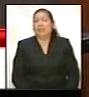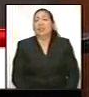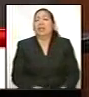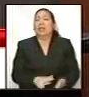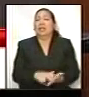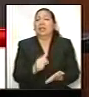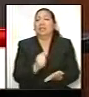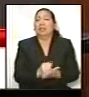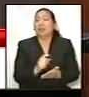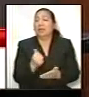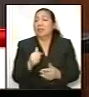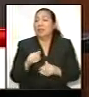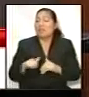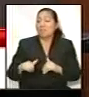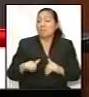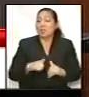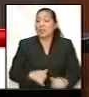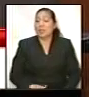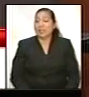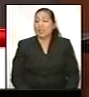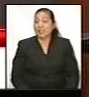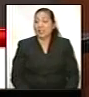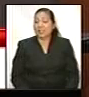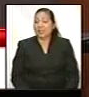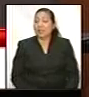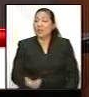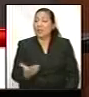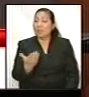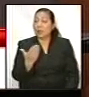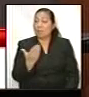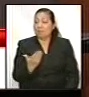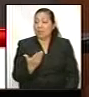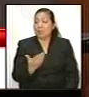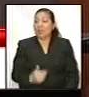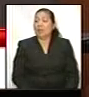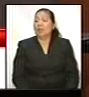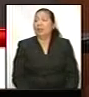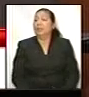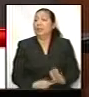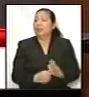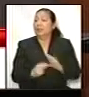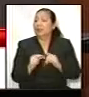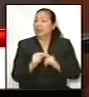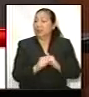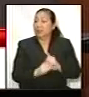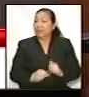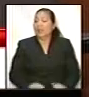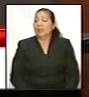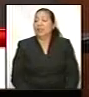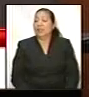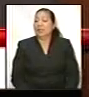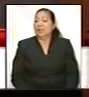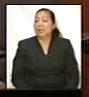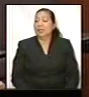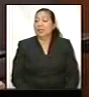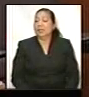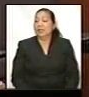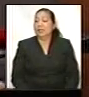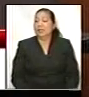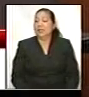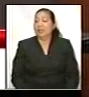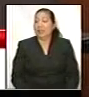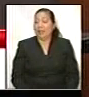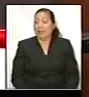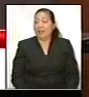aprobó casi por unanimidad. Entonces, en ese sentido, yo pido a la representación nacional que,